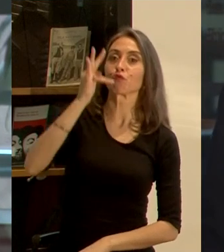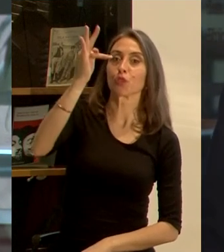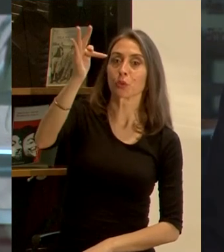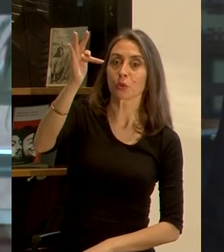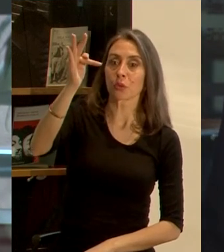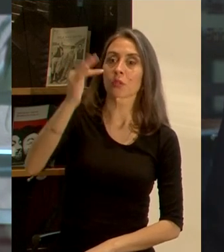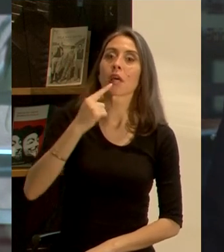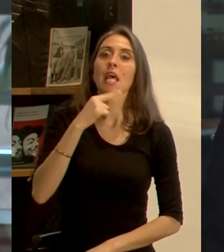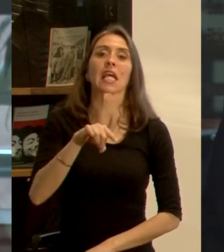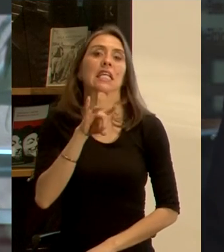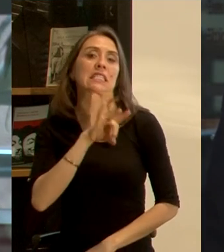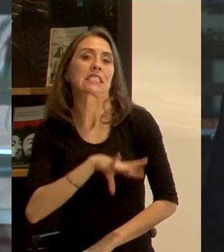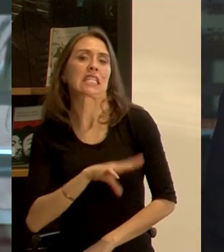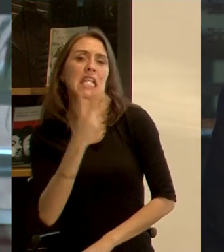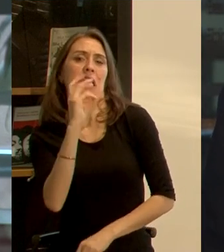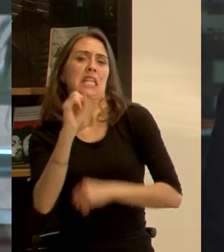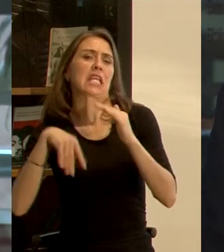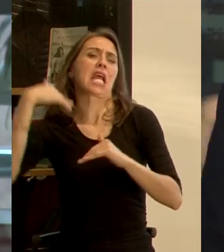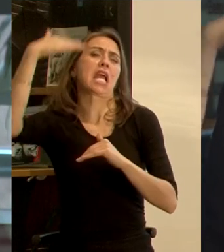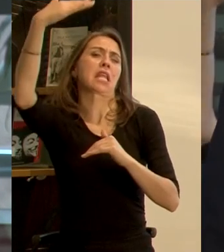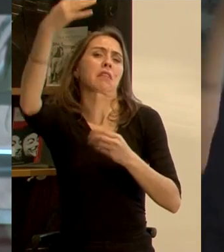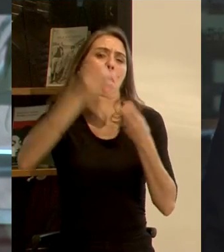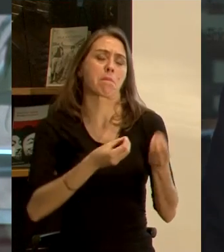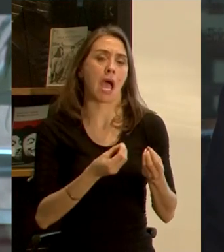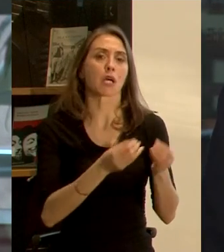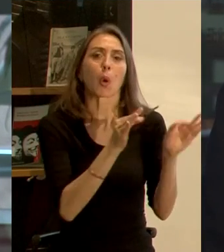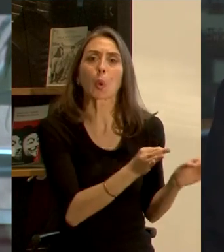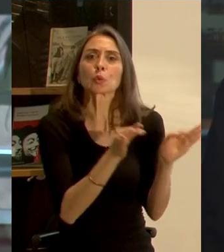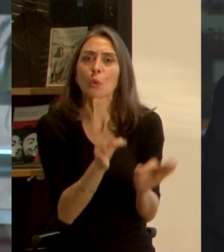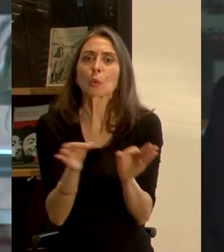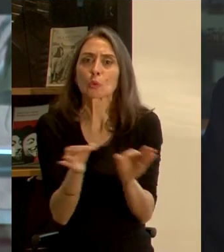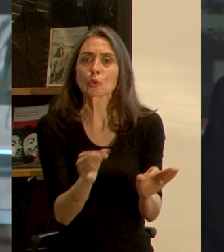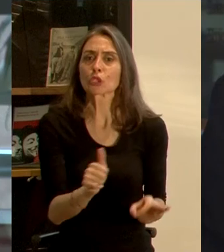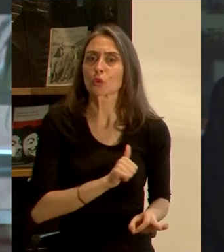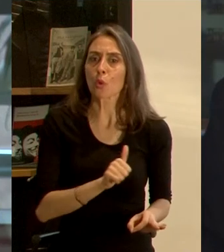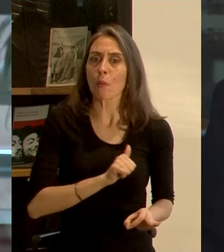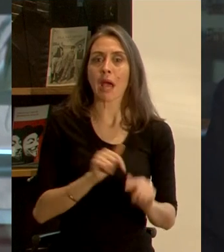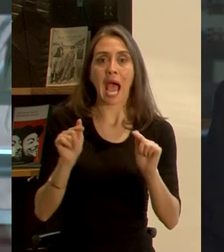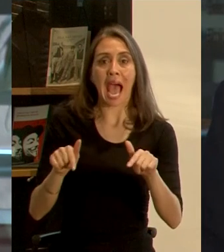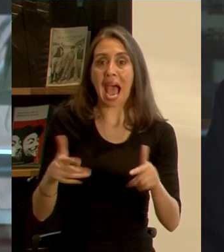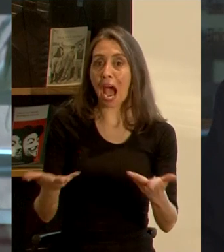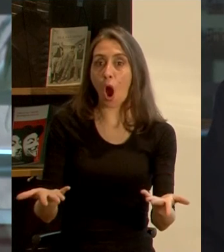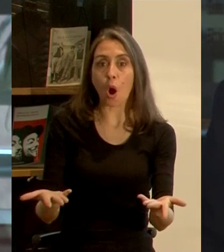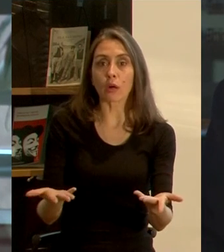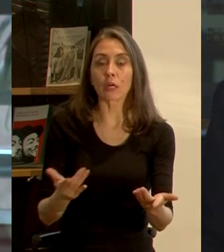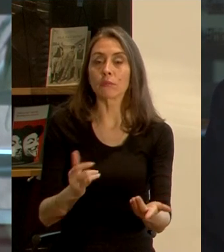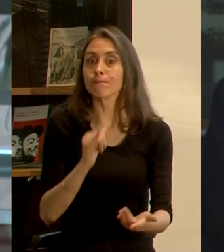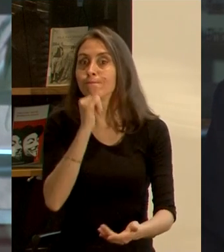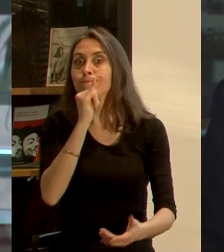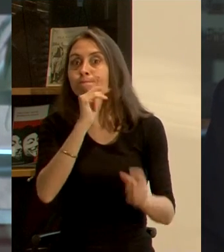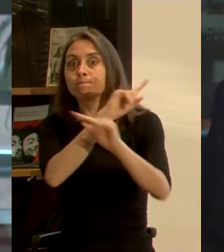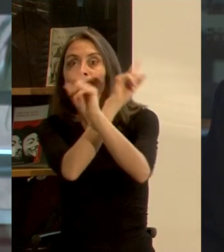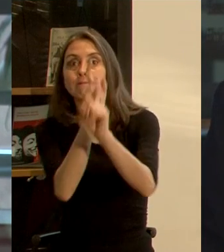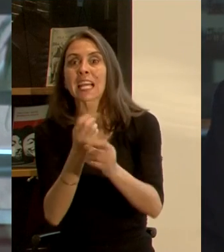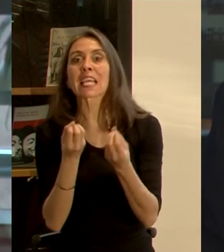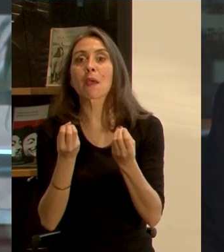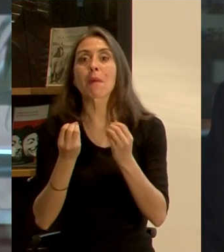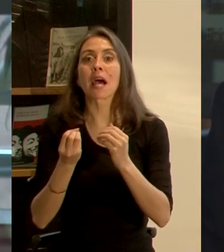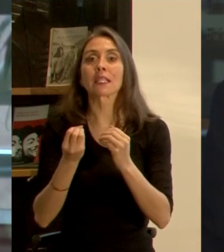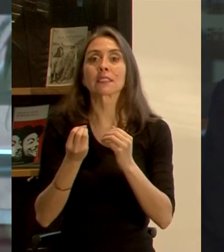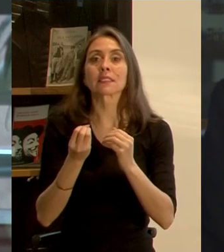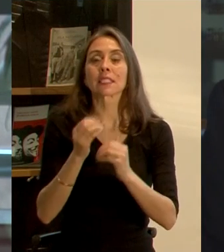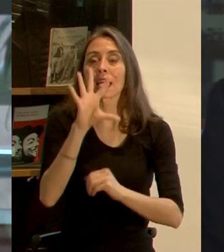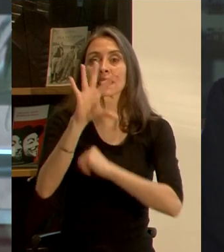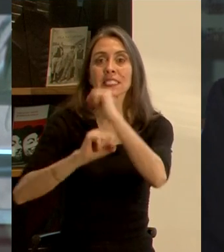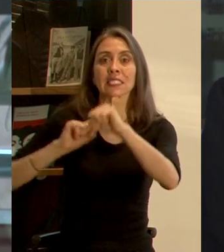Y podía decir, mira, en Chile en 20 años más va a pasar esto, y pasaba. Hoy día, con lo que está pasando, nosotros ni siquiera podemos predecir lo que va a pasar